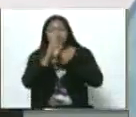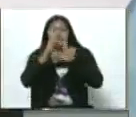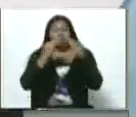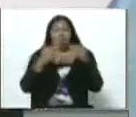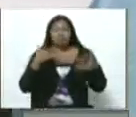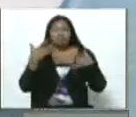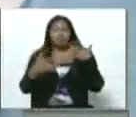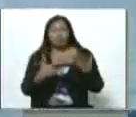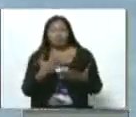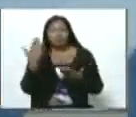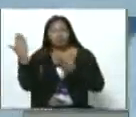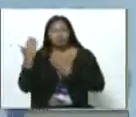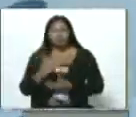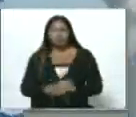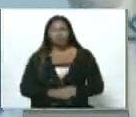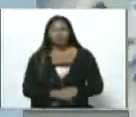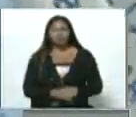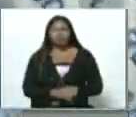esta actividad.